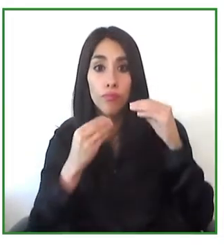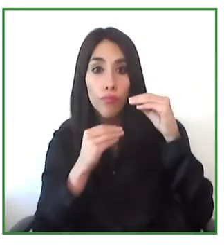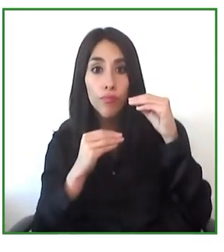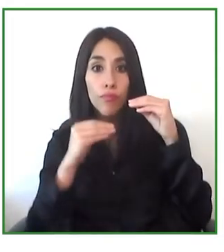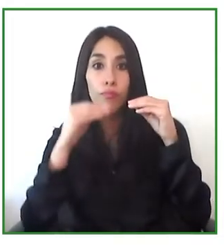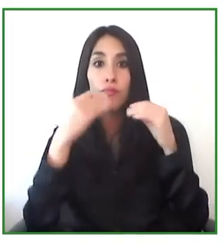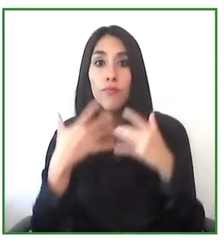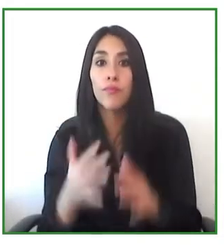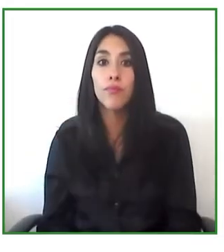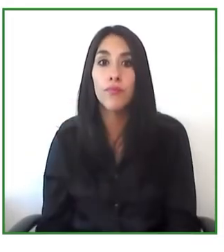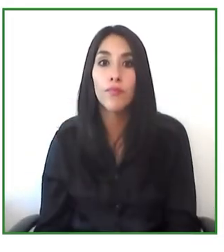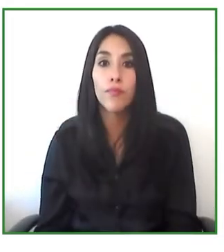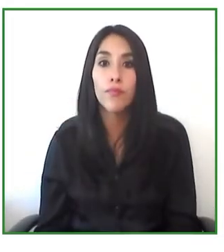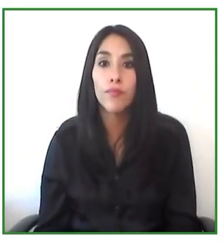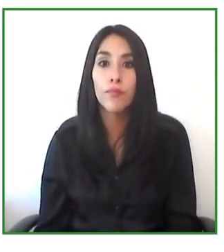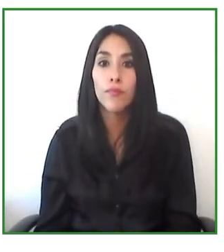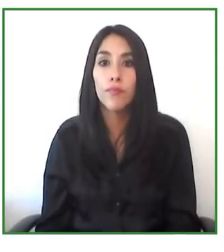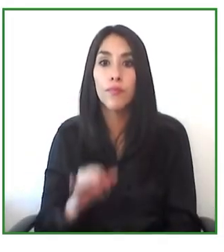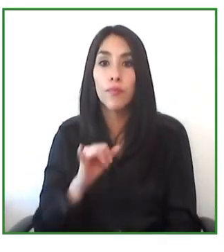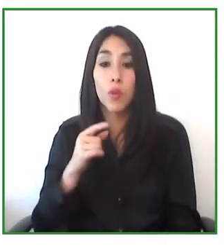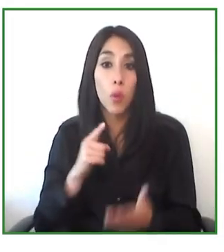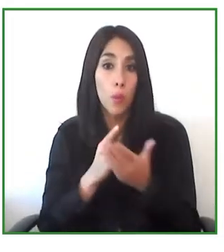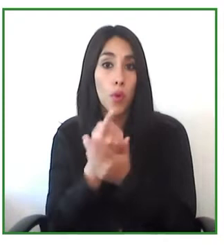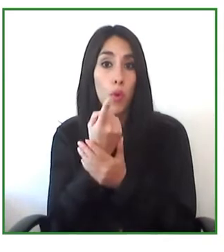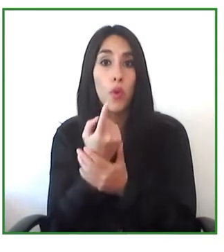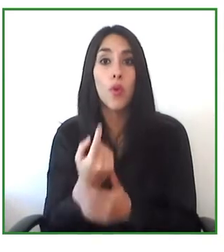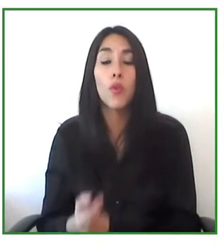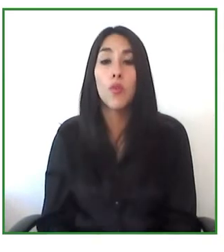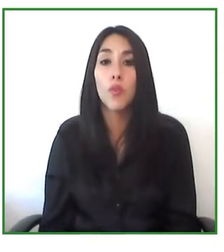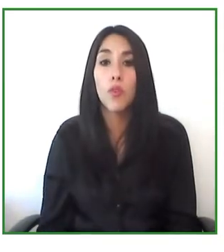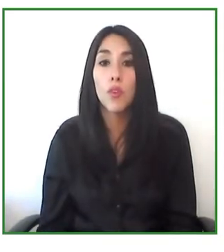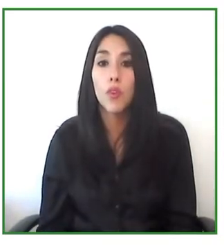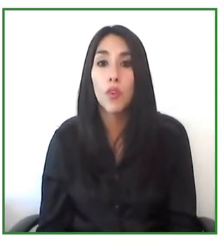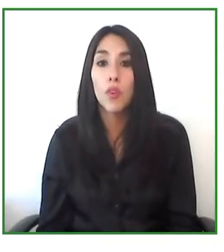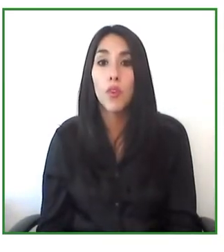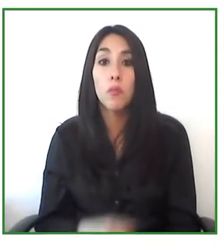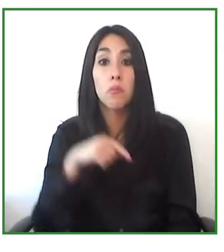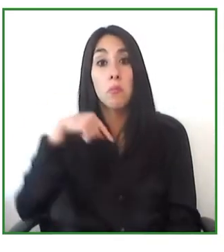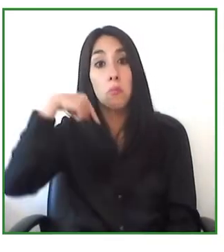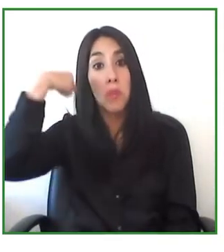que tenemos. Después queremos hacer también